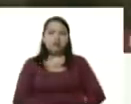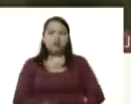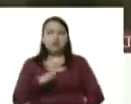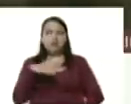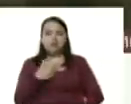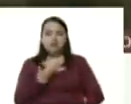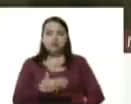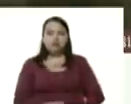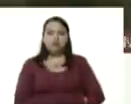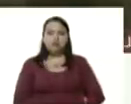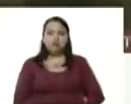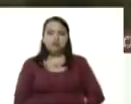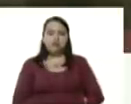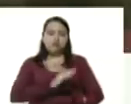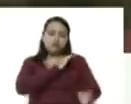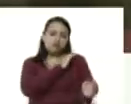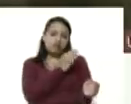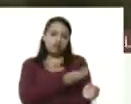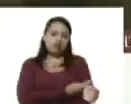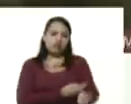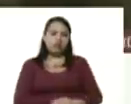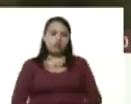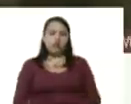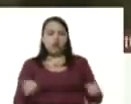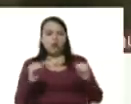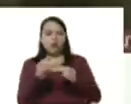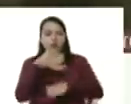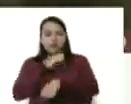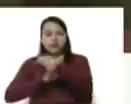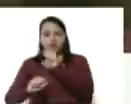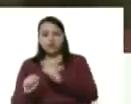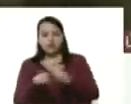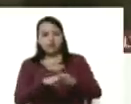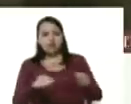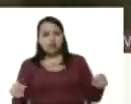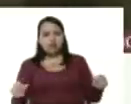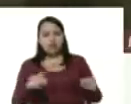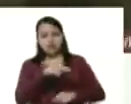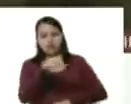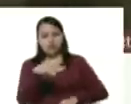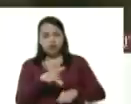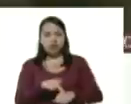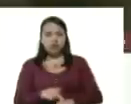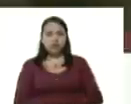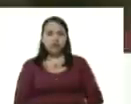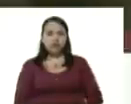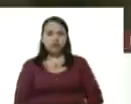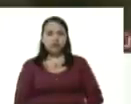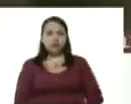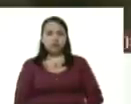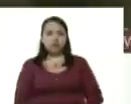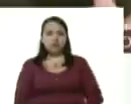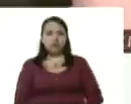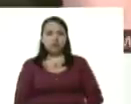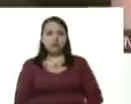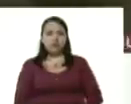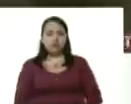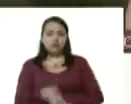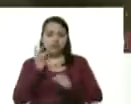el fortalecimiento o la defensa del territorio nacional,